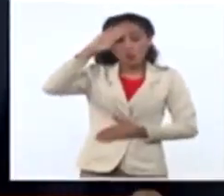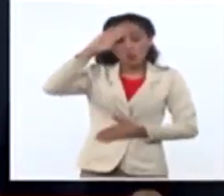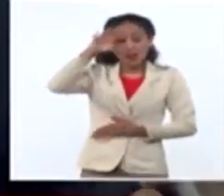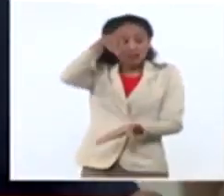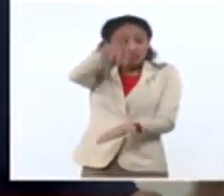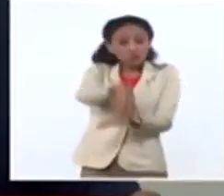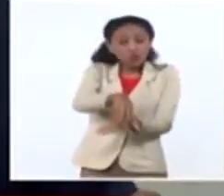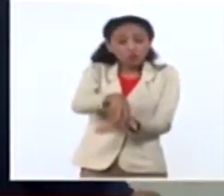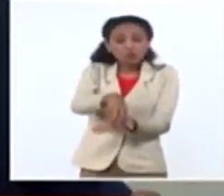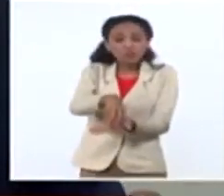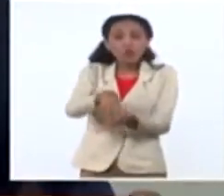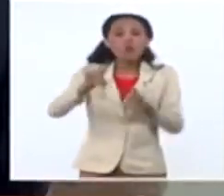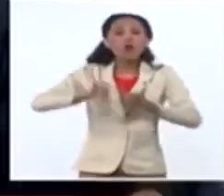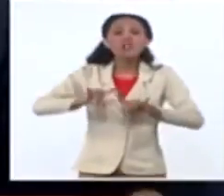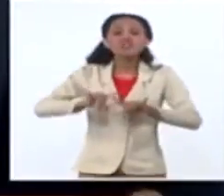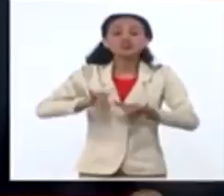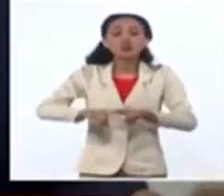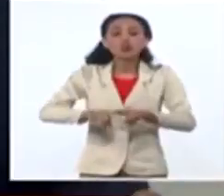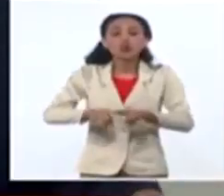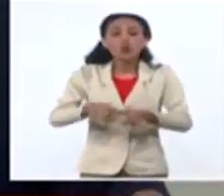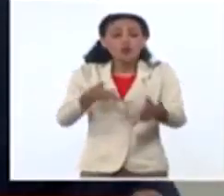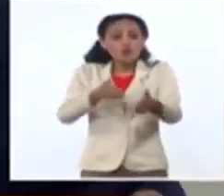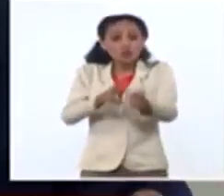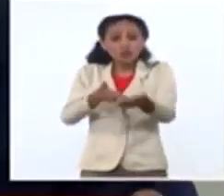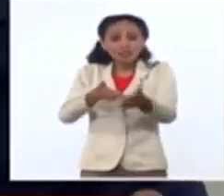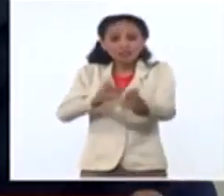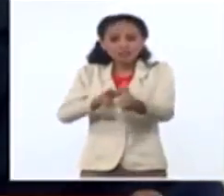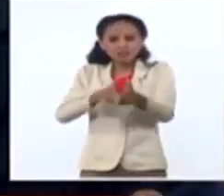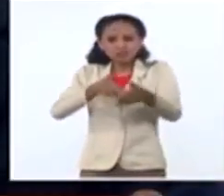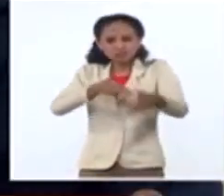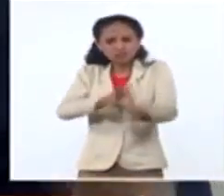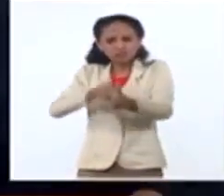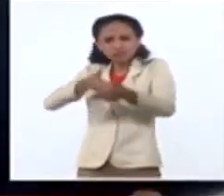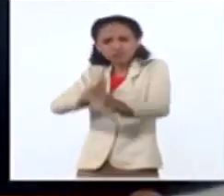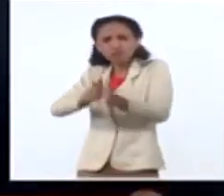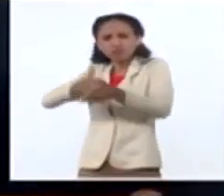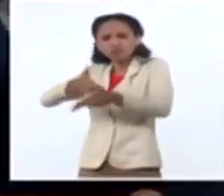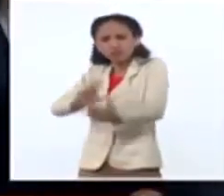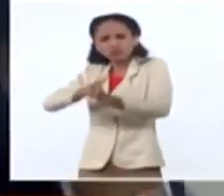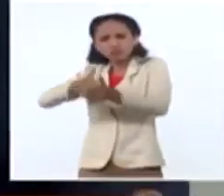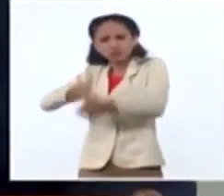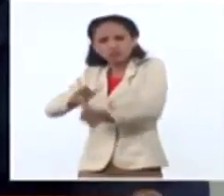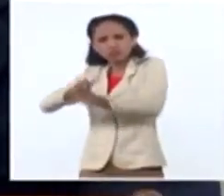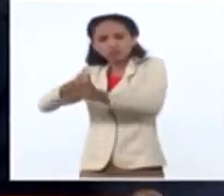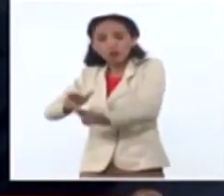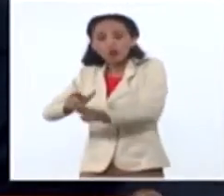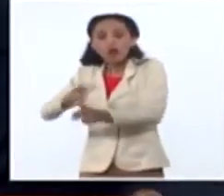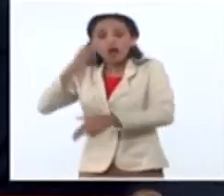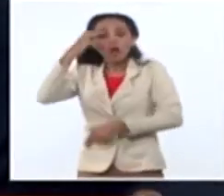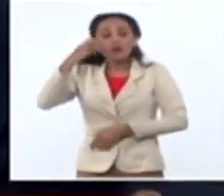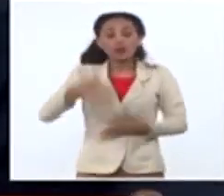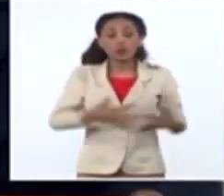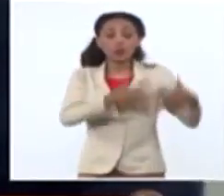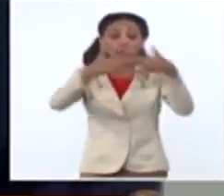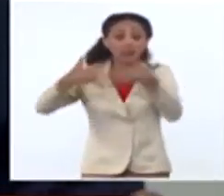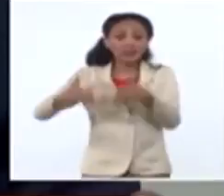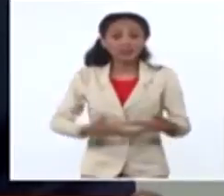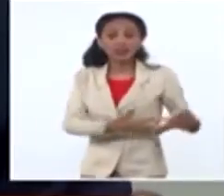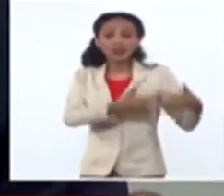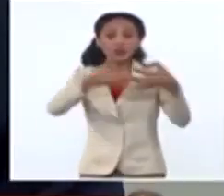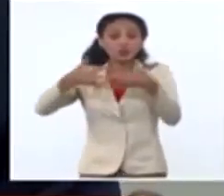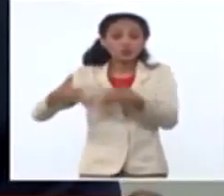fusil de asalto y ráfagas de proyectiles que el gobierno de los Estados Unidos